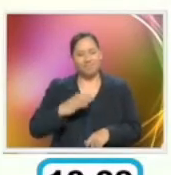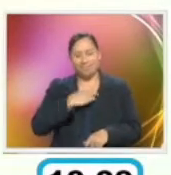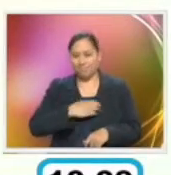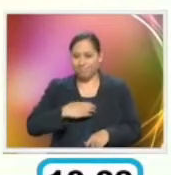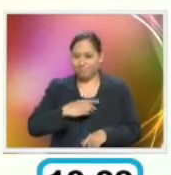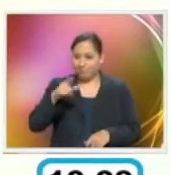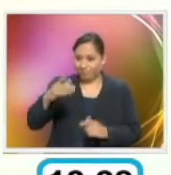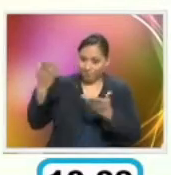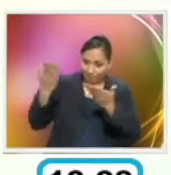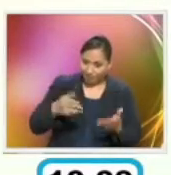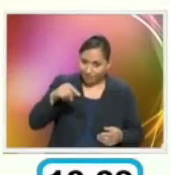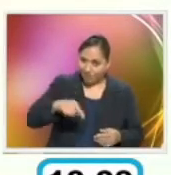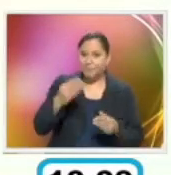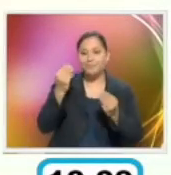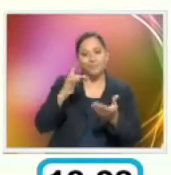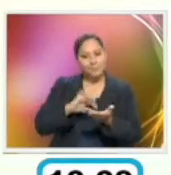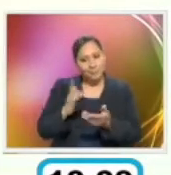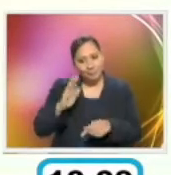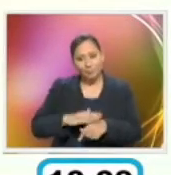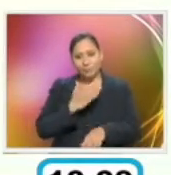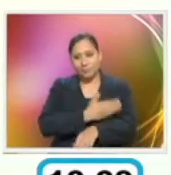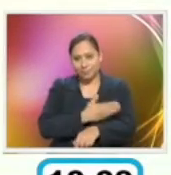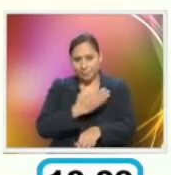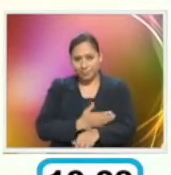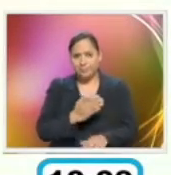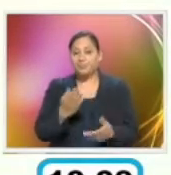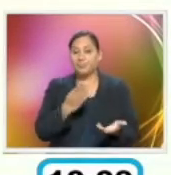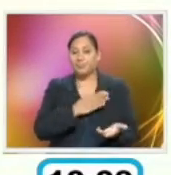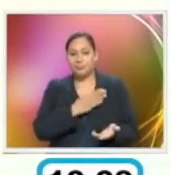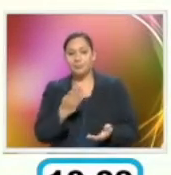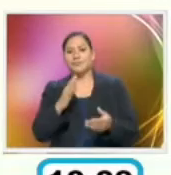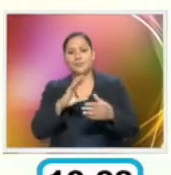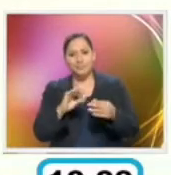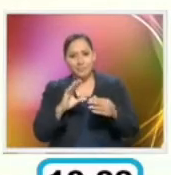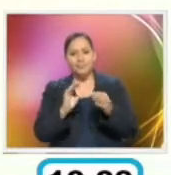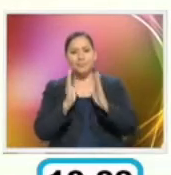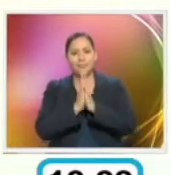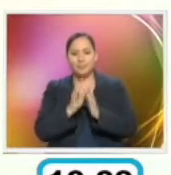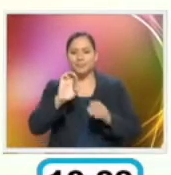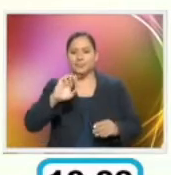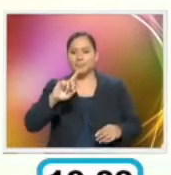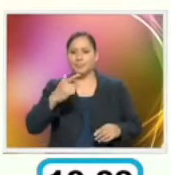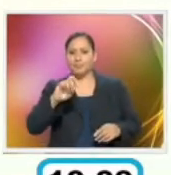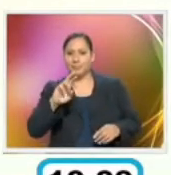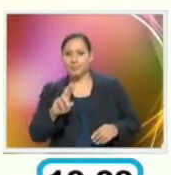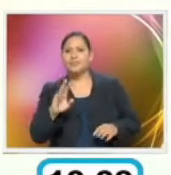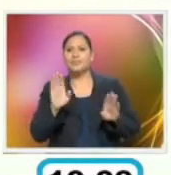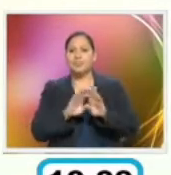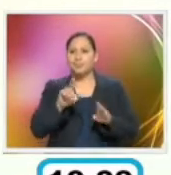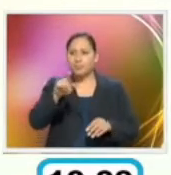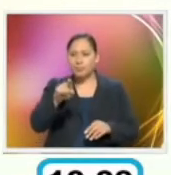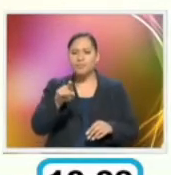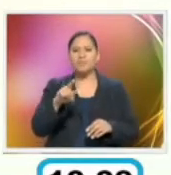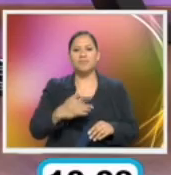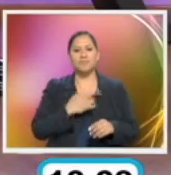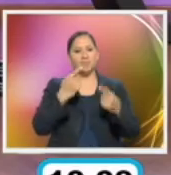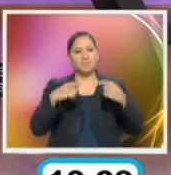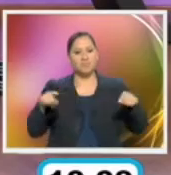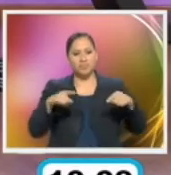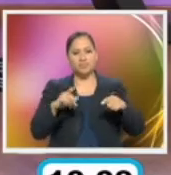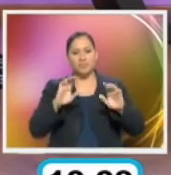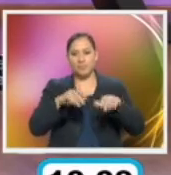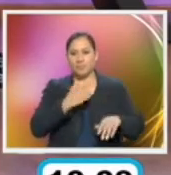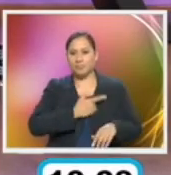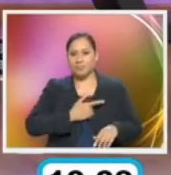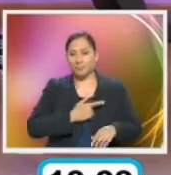de tenerte aquí. Muchas gracias por acompañarnos. Y bueno, cuéntanos, Edgar, ¿cómo es que a ti te dio por la música?